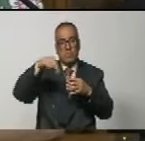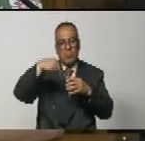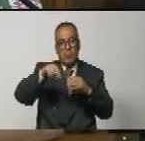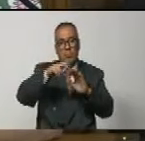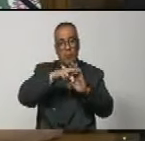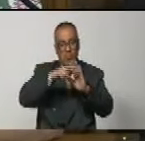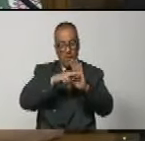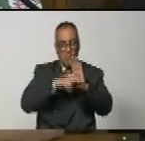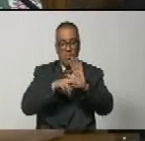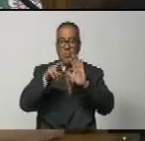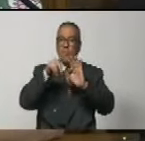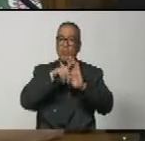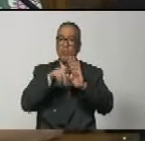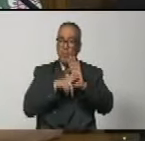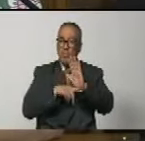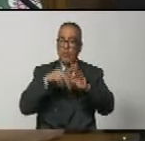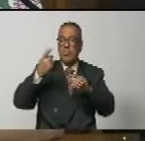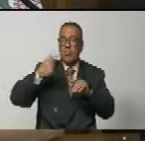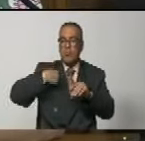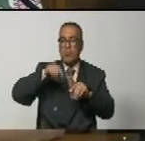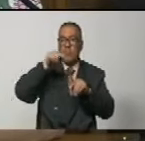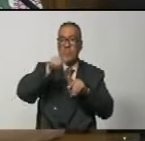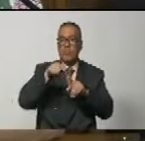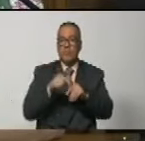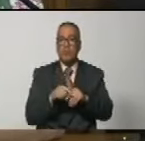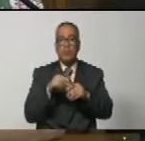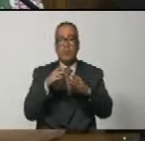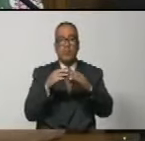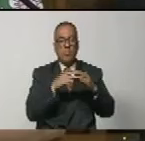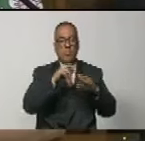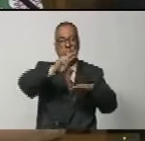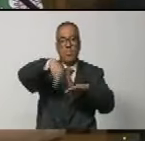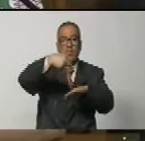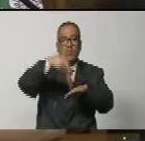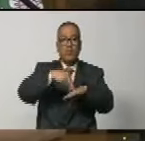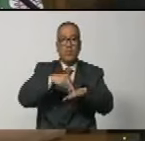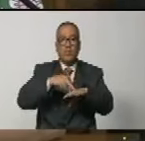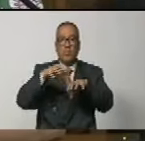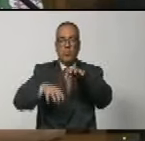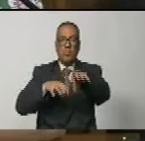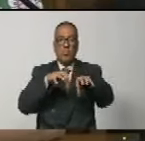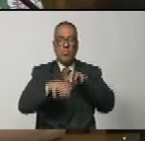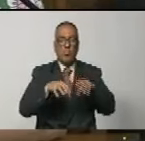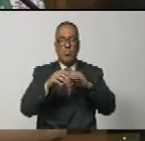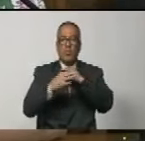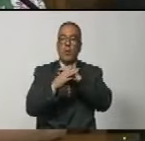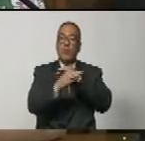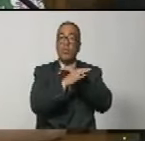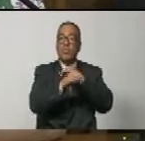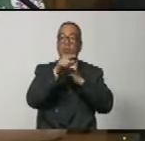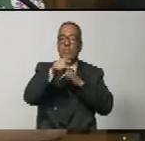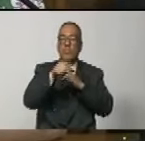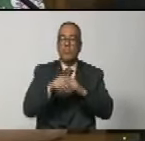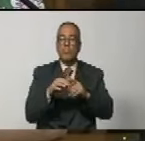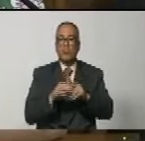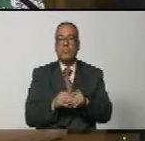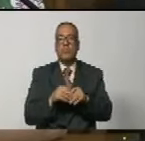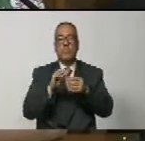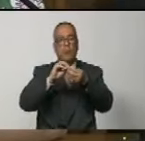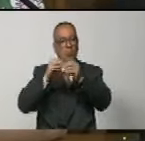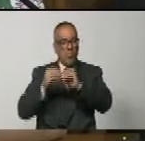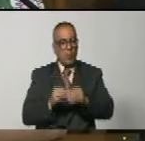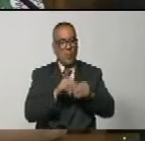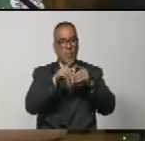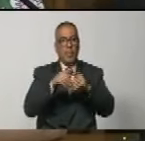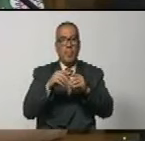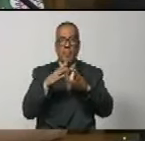y reglamentaciones existentes en los ámbitos nacional, estatal y municipal, a los fines de ajustarlas